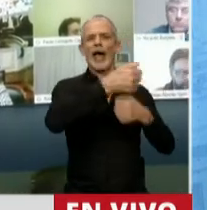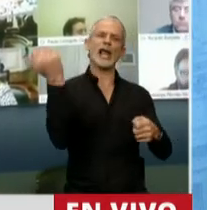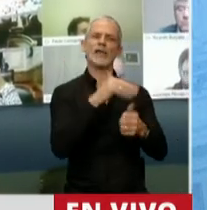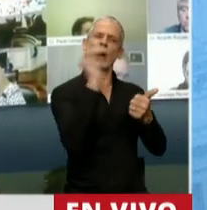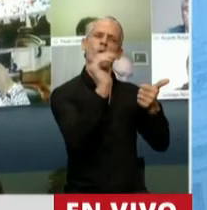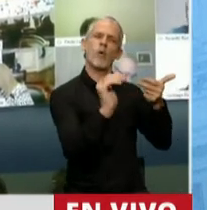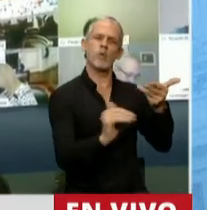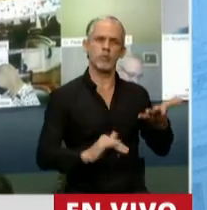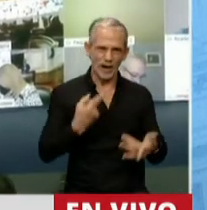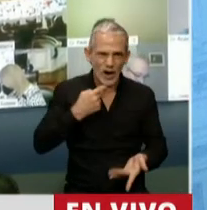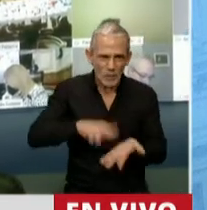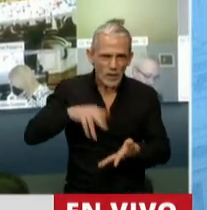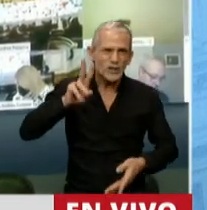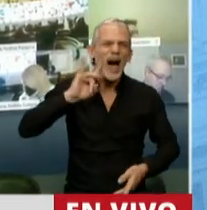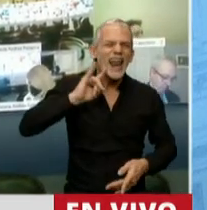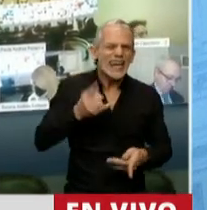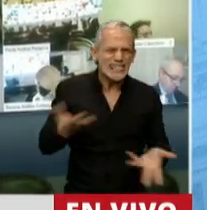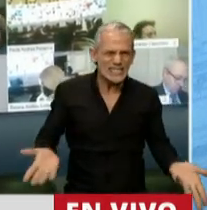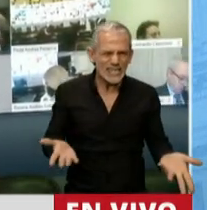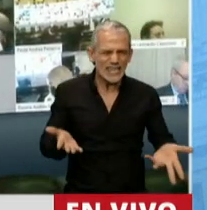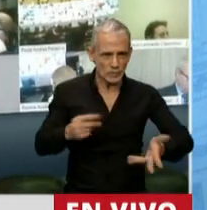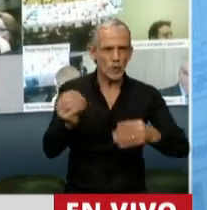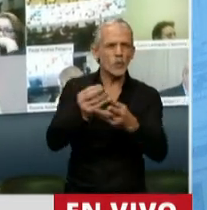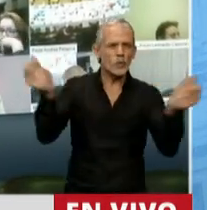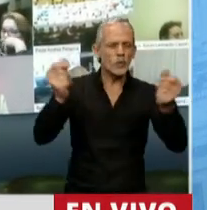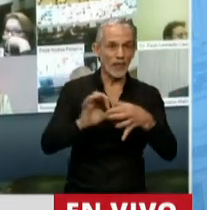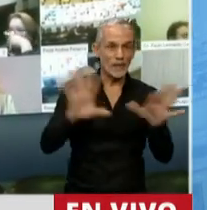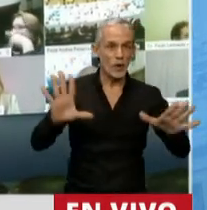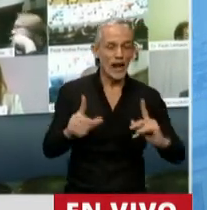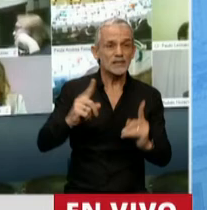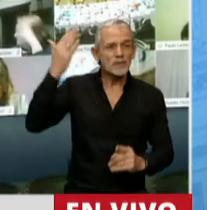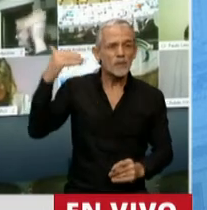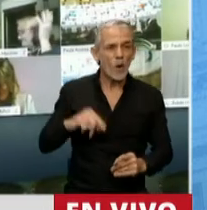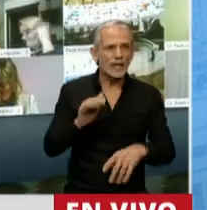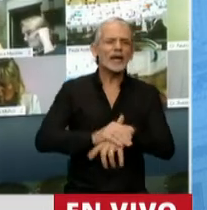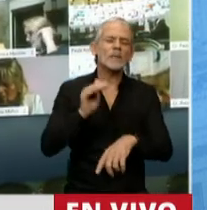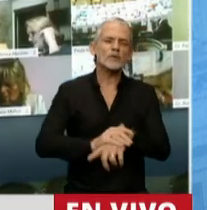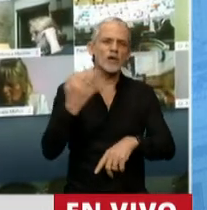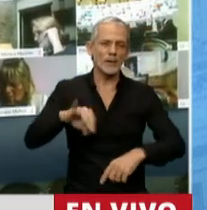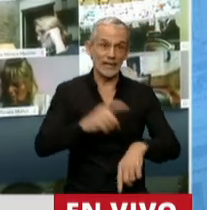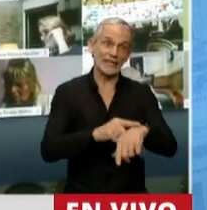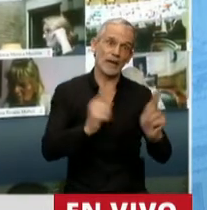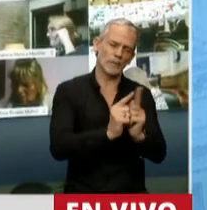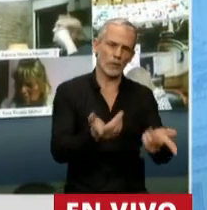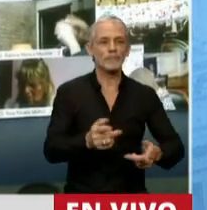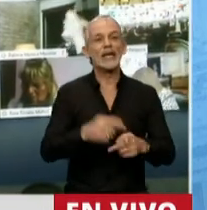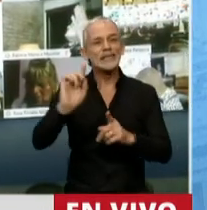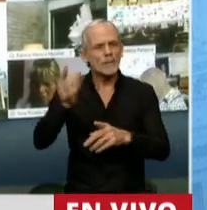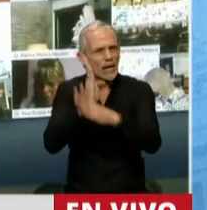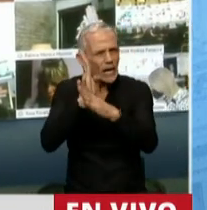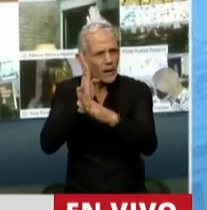ahora ponen un impuesto a la leche. Que se hagan cargo de los desaparecidos en democracia, señor presidente, del ciberpatrullaje y